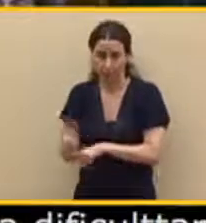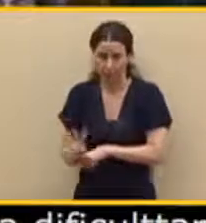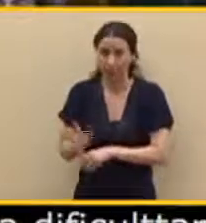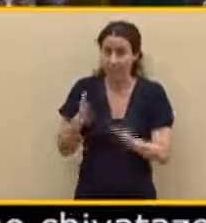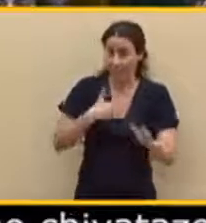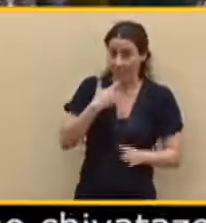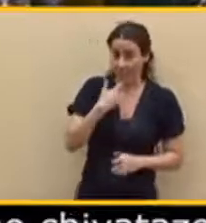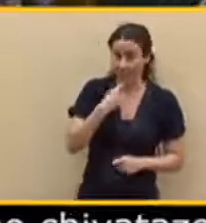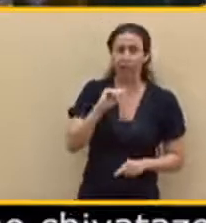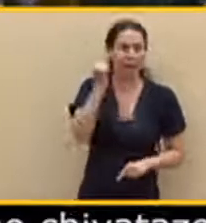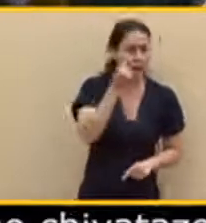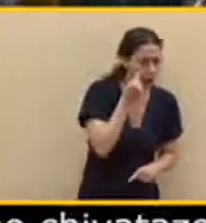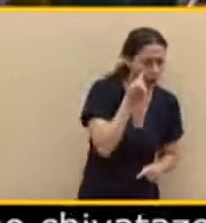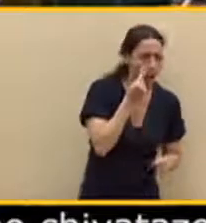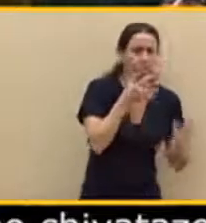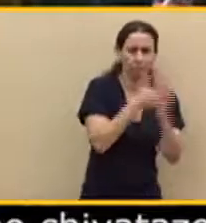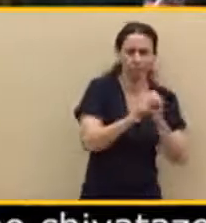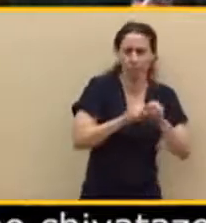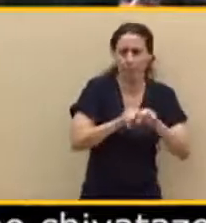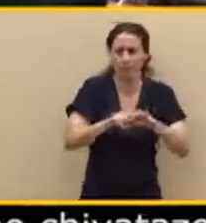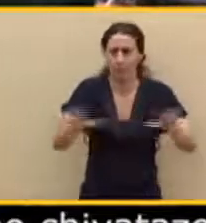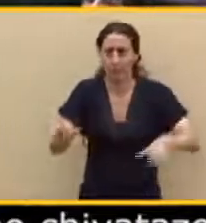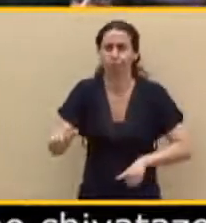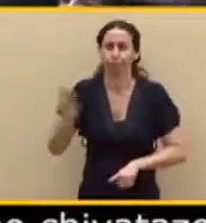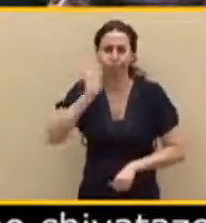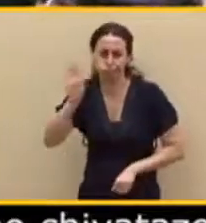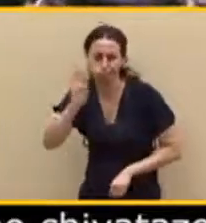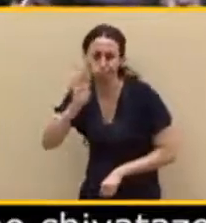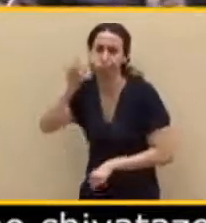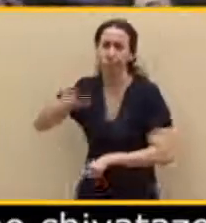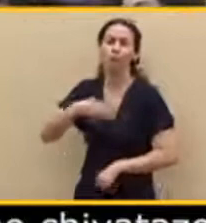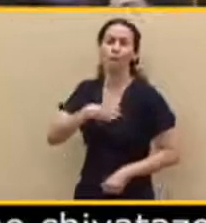ministro del Interior al que soborna a funcionarios venezolanos.